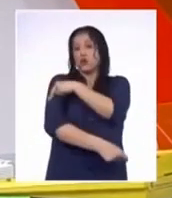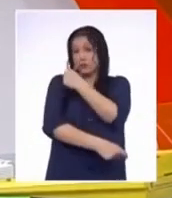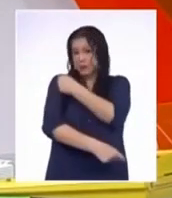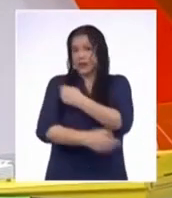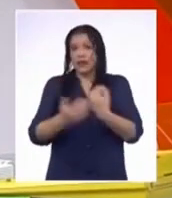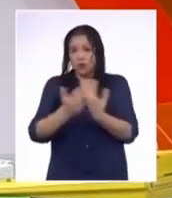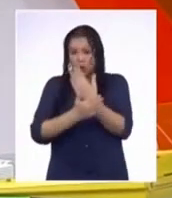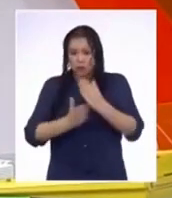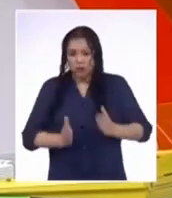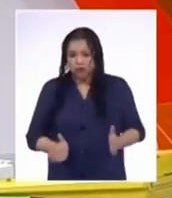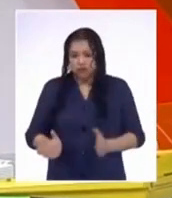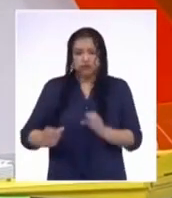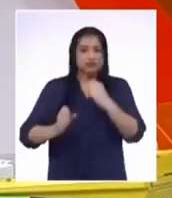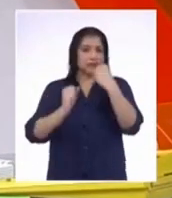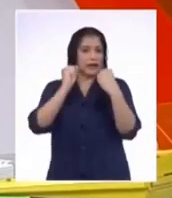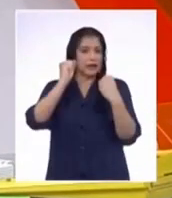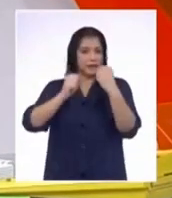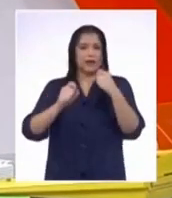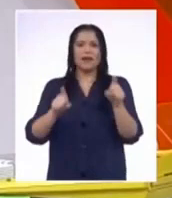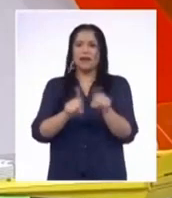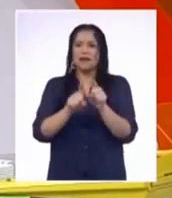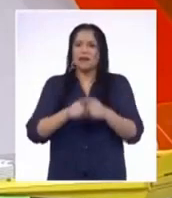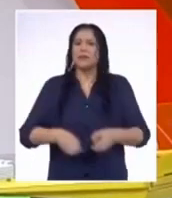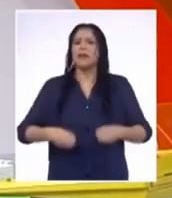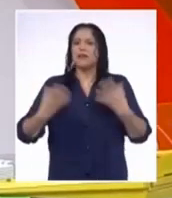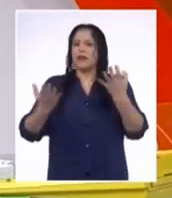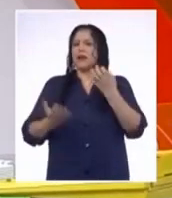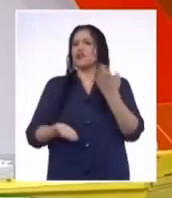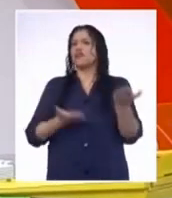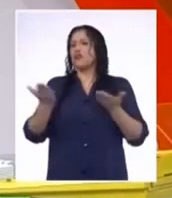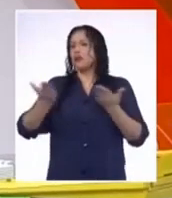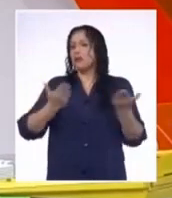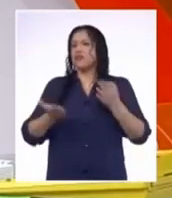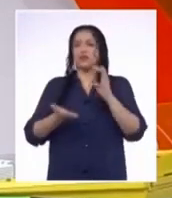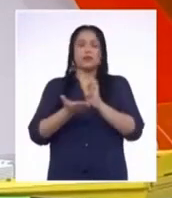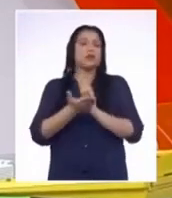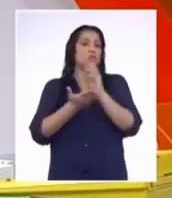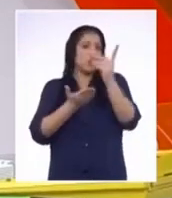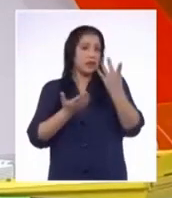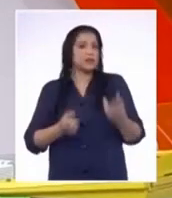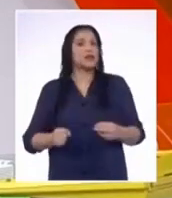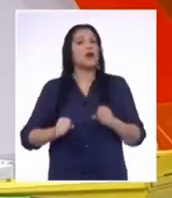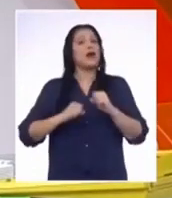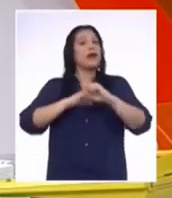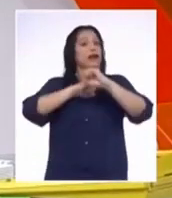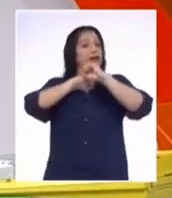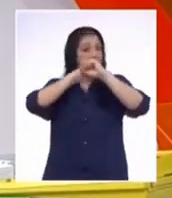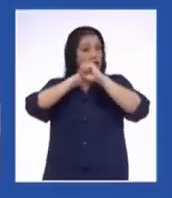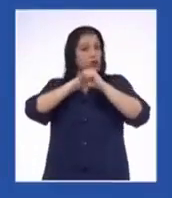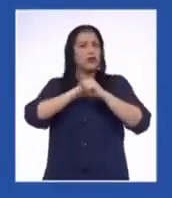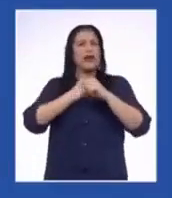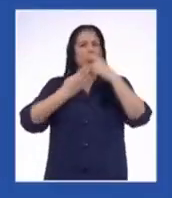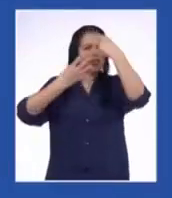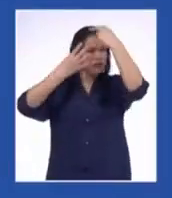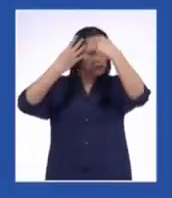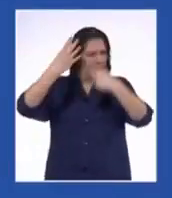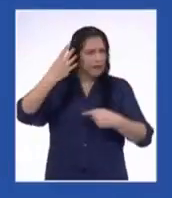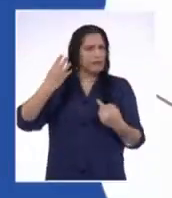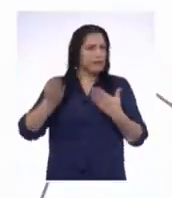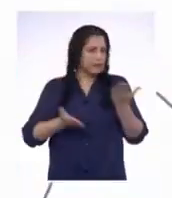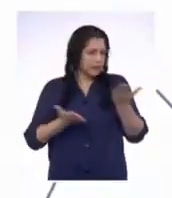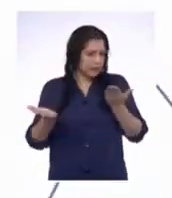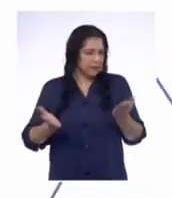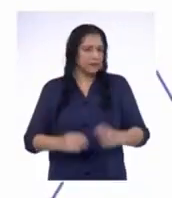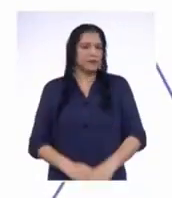de carreteras, así como brindarnos servicios educativos, de seguridad y muchos más.